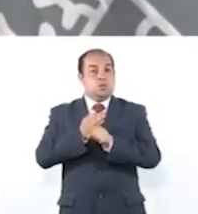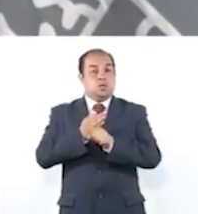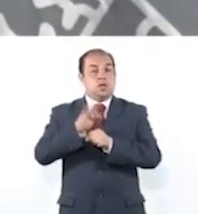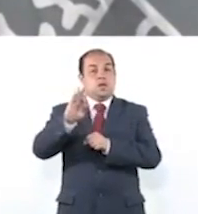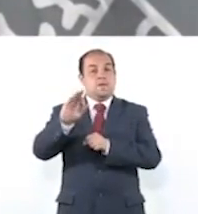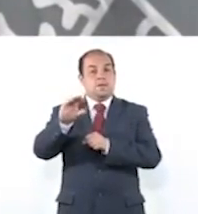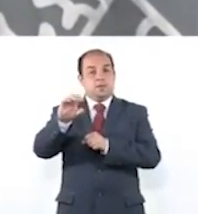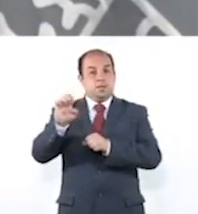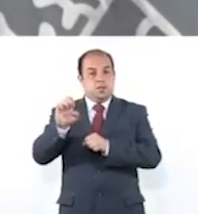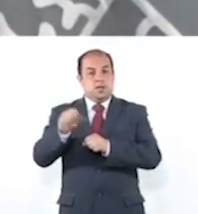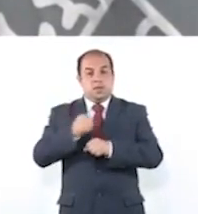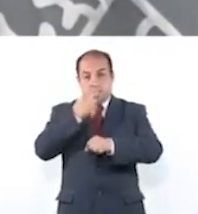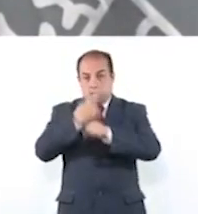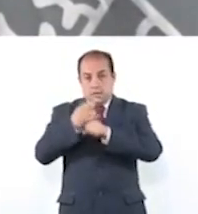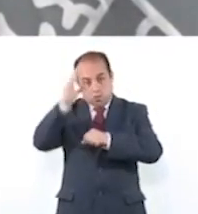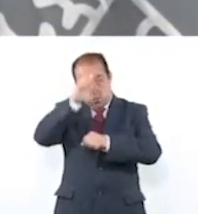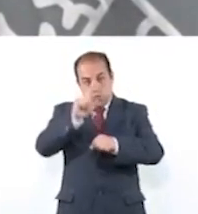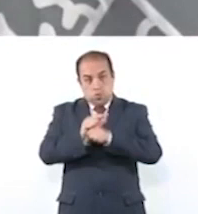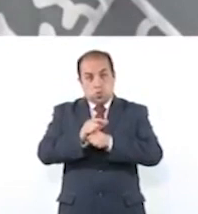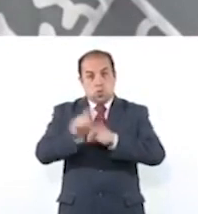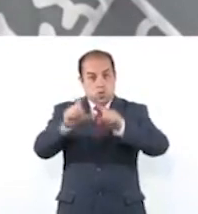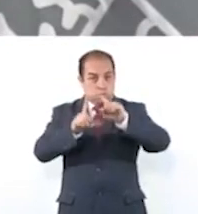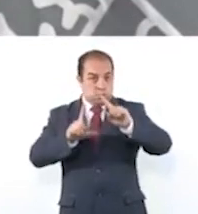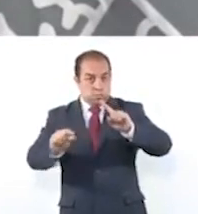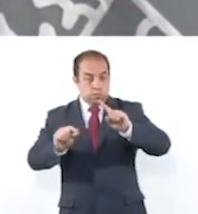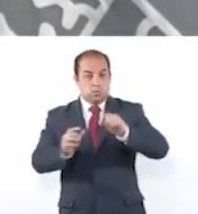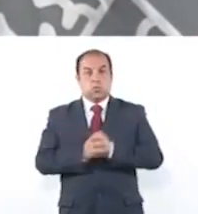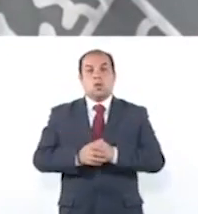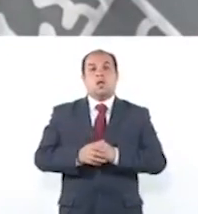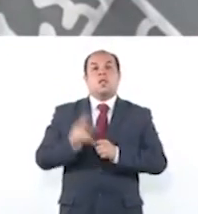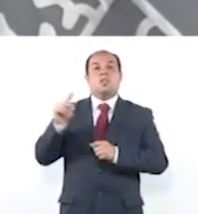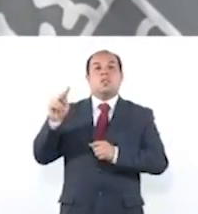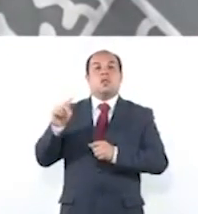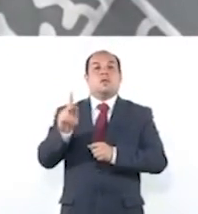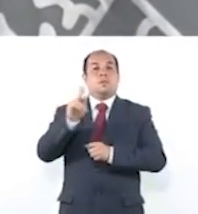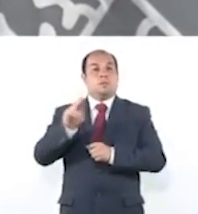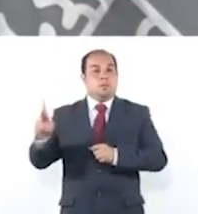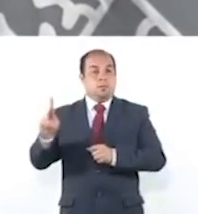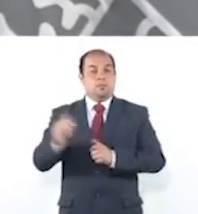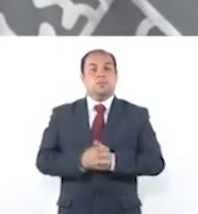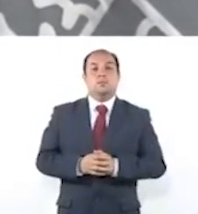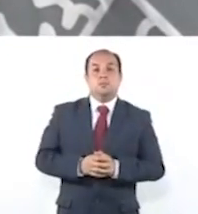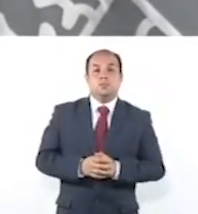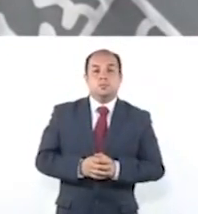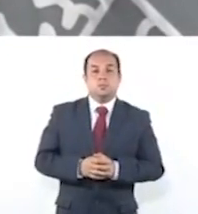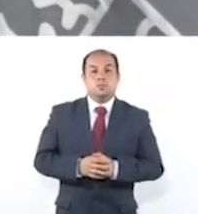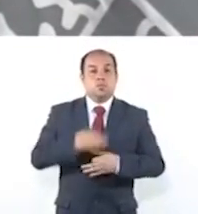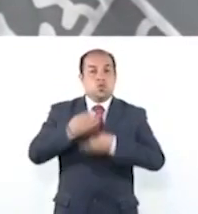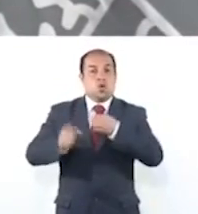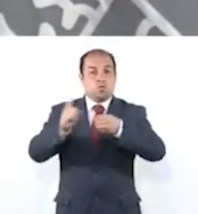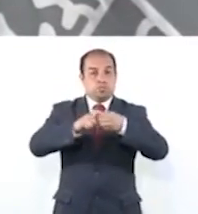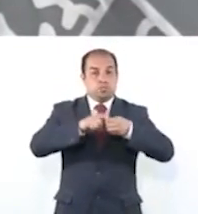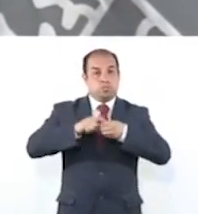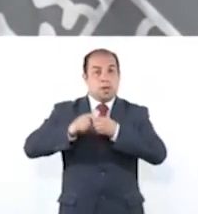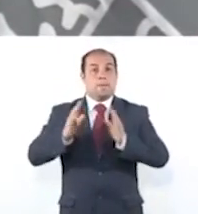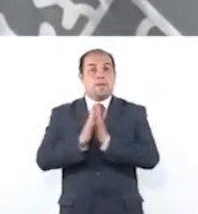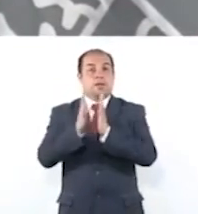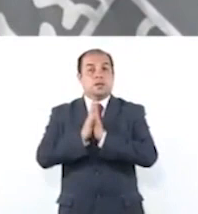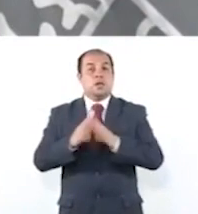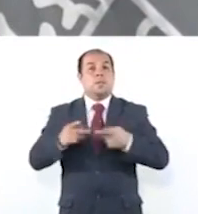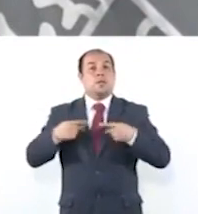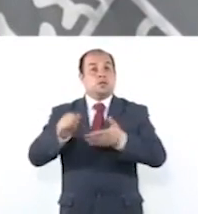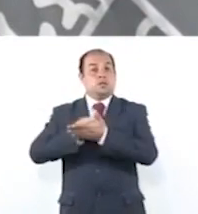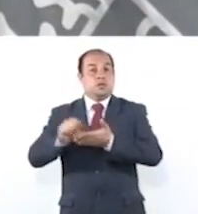Fondo de Cultura, Secretaría de Cultura Nacional, Televisión Pública, con participación de autores,